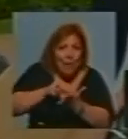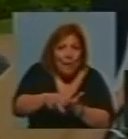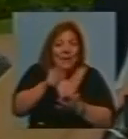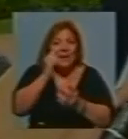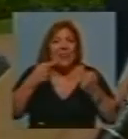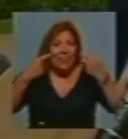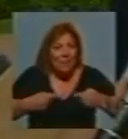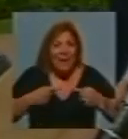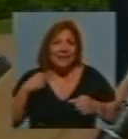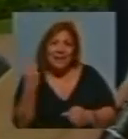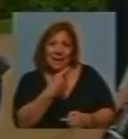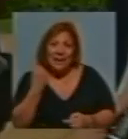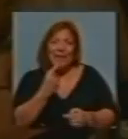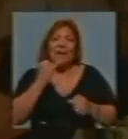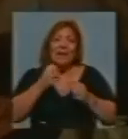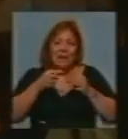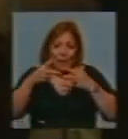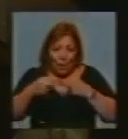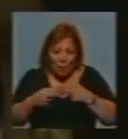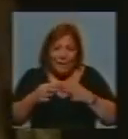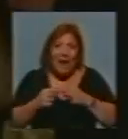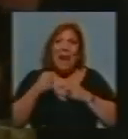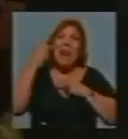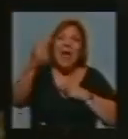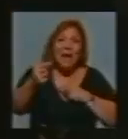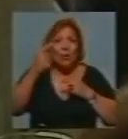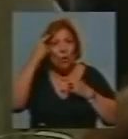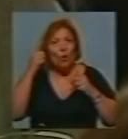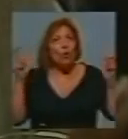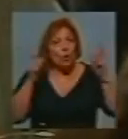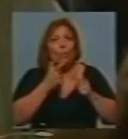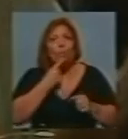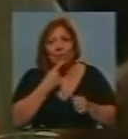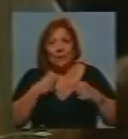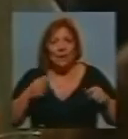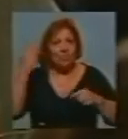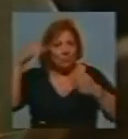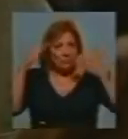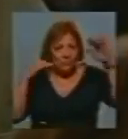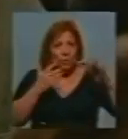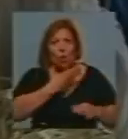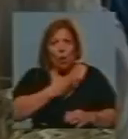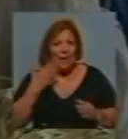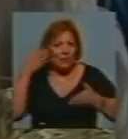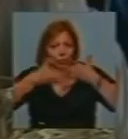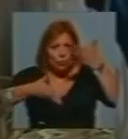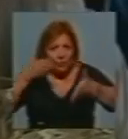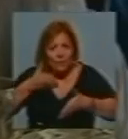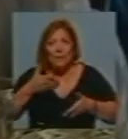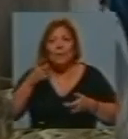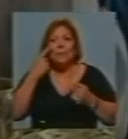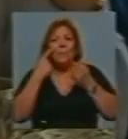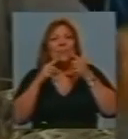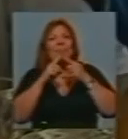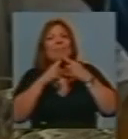nacional y se fije rumbos de mediano y de largo plazo. Al encuentro asistieron distintas personalidades políticas y de gobierno, aunque el toque